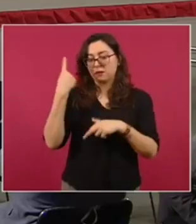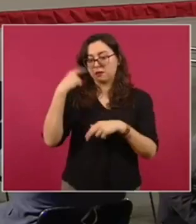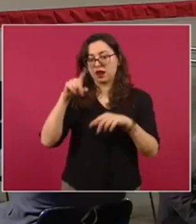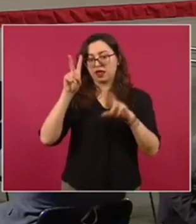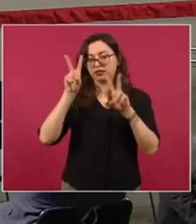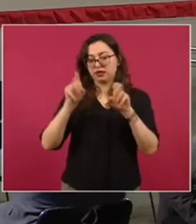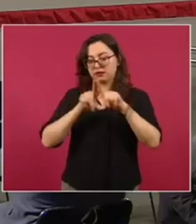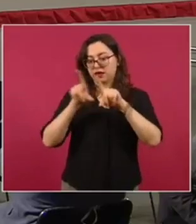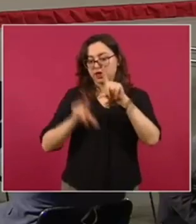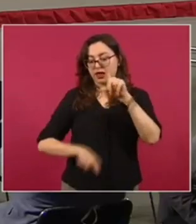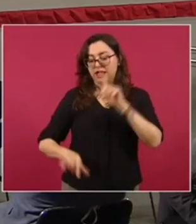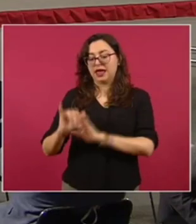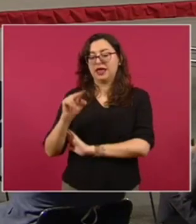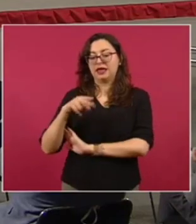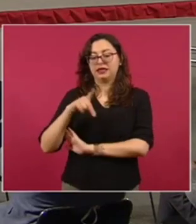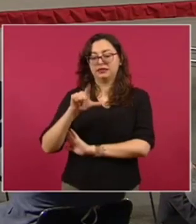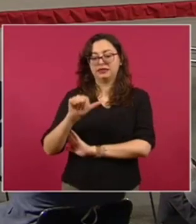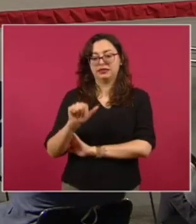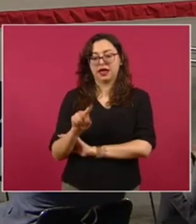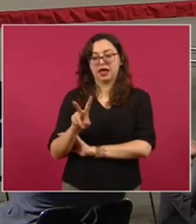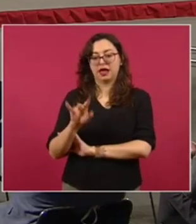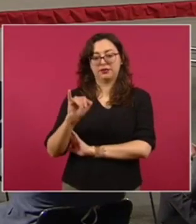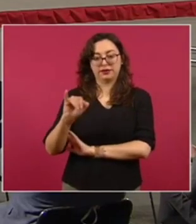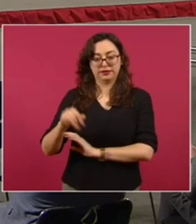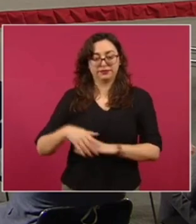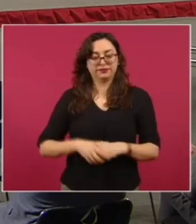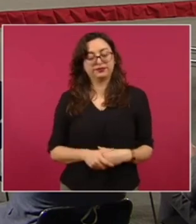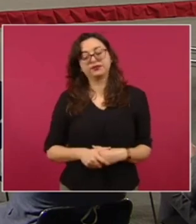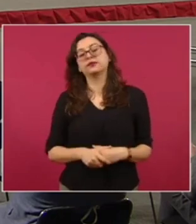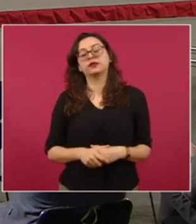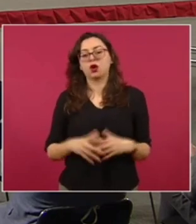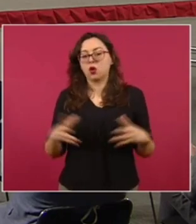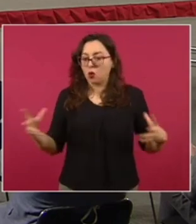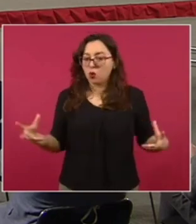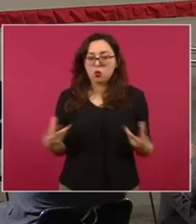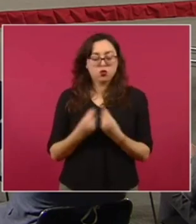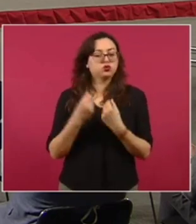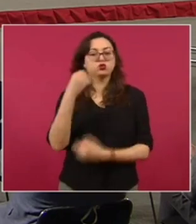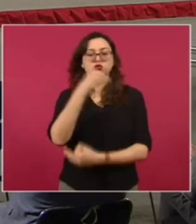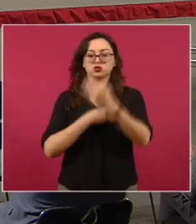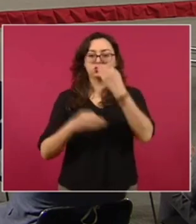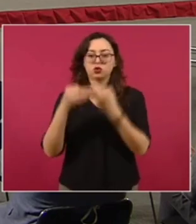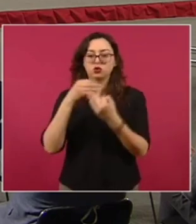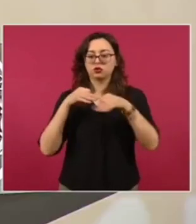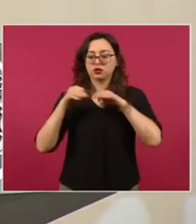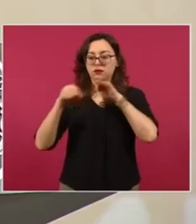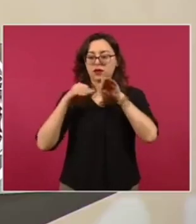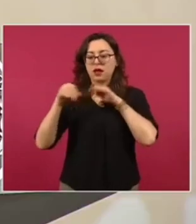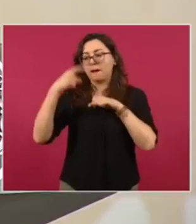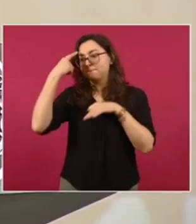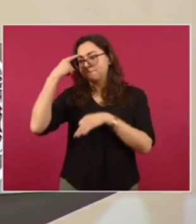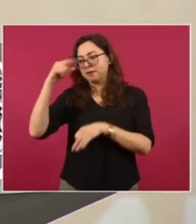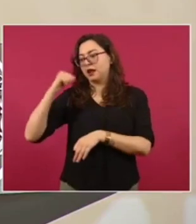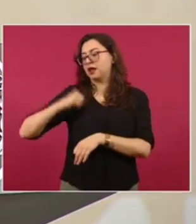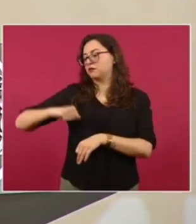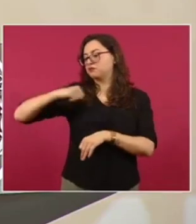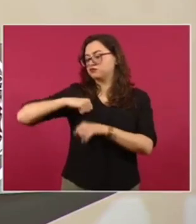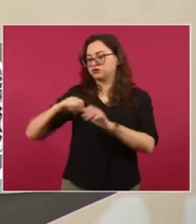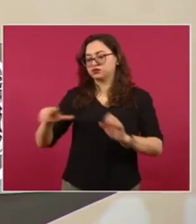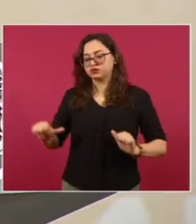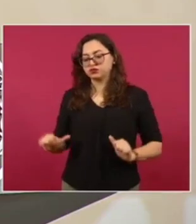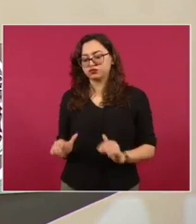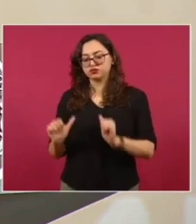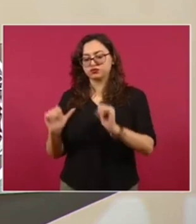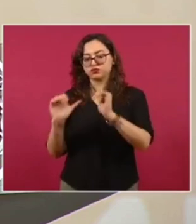Ellos están apoyando para favorecer la tarea de salvamento arqueológico, insisto, para